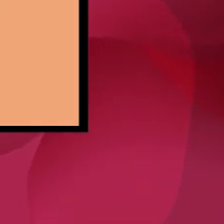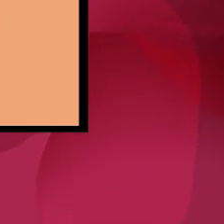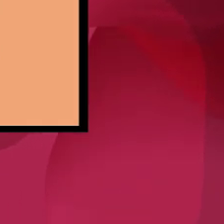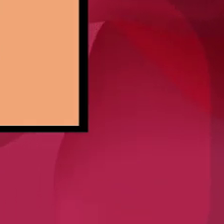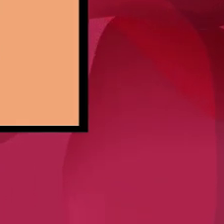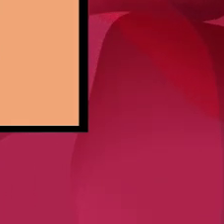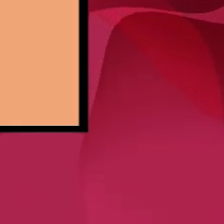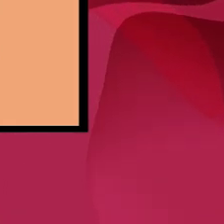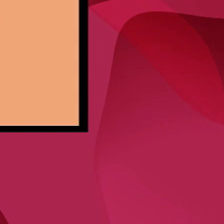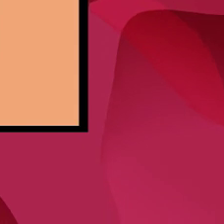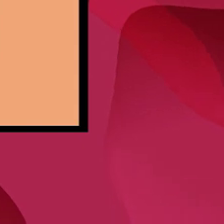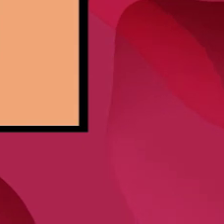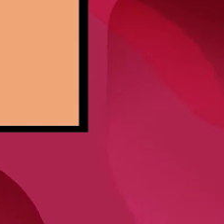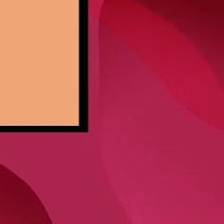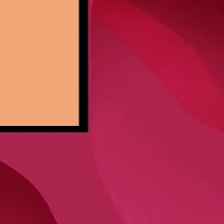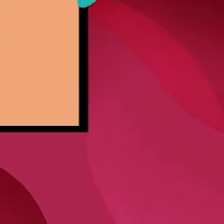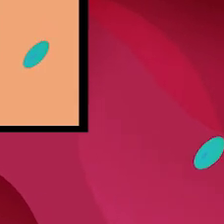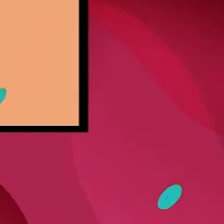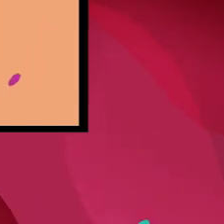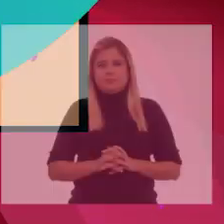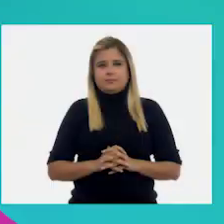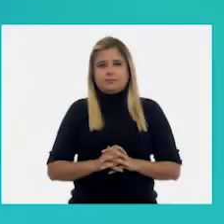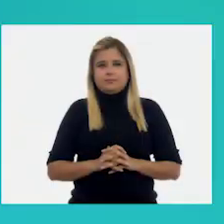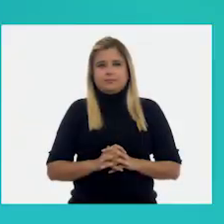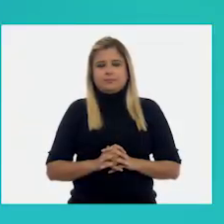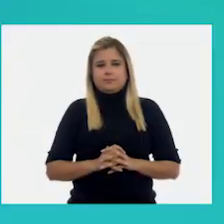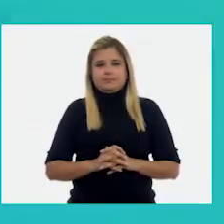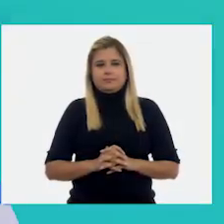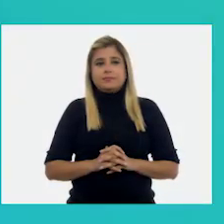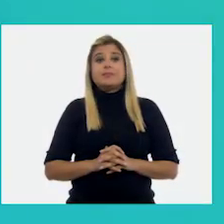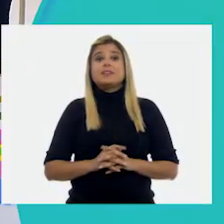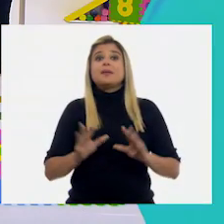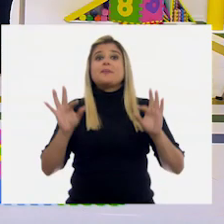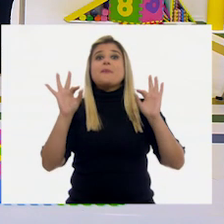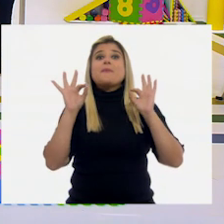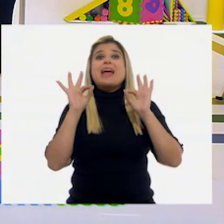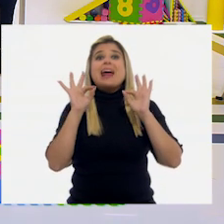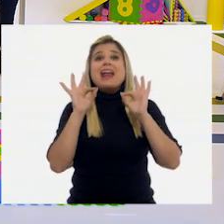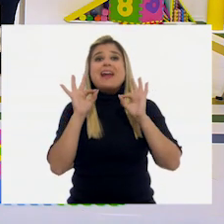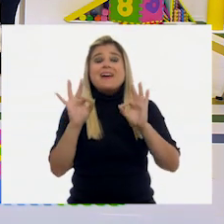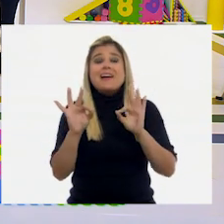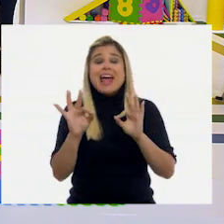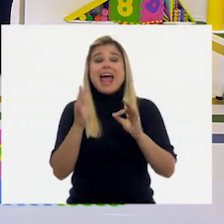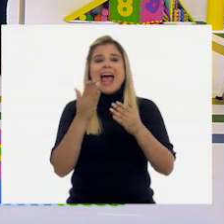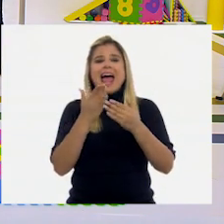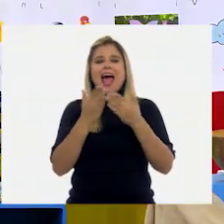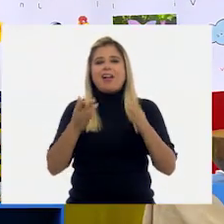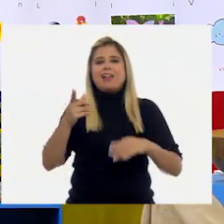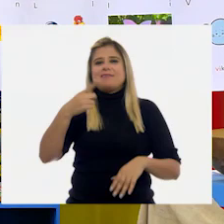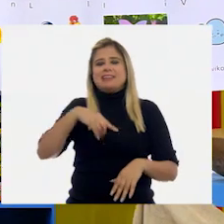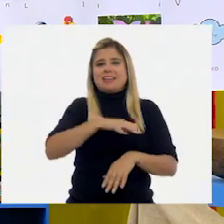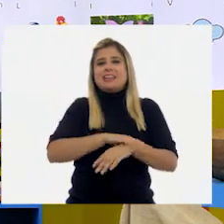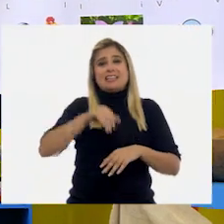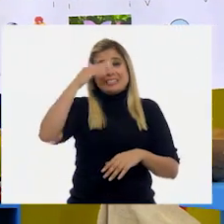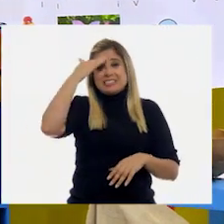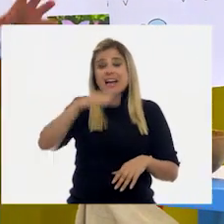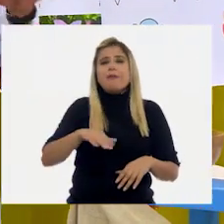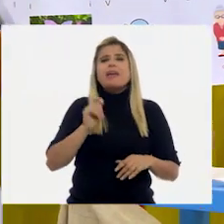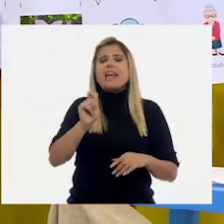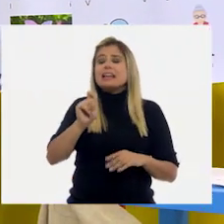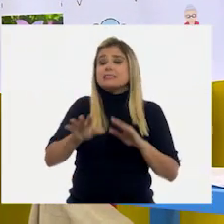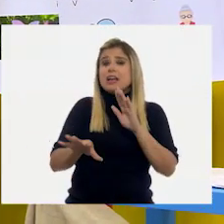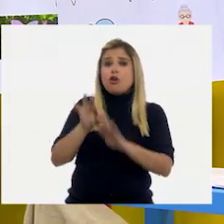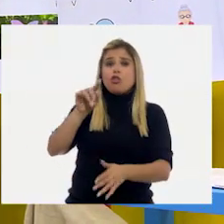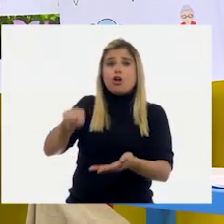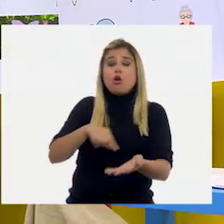no iyo, no ichi kuayo. Perfecto. Entonces, ya sabemos que hay que encontrar, hay que